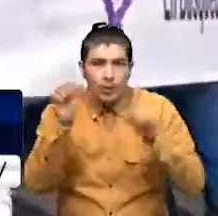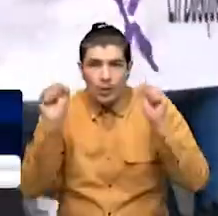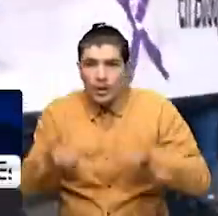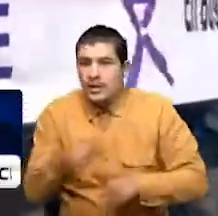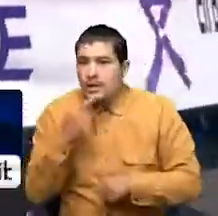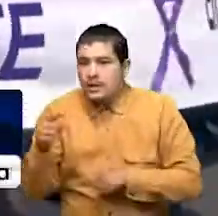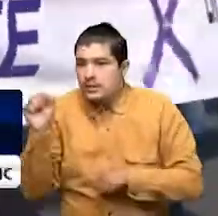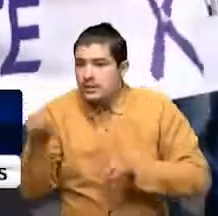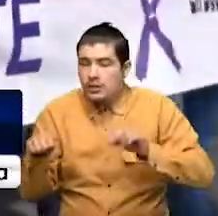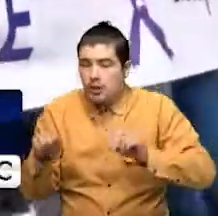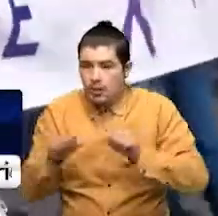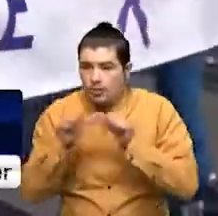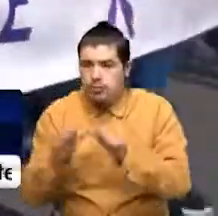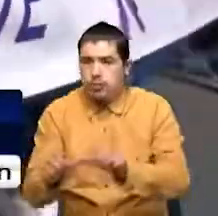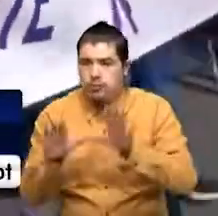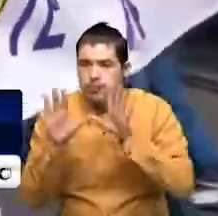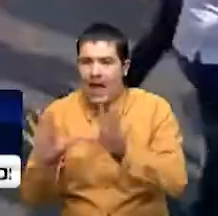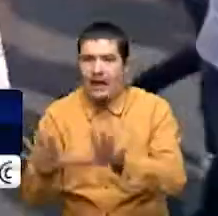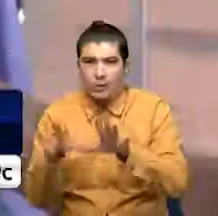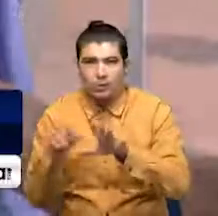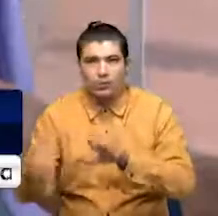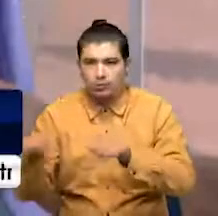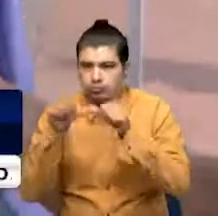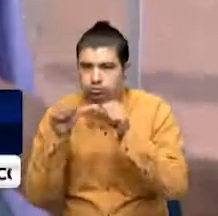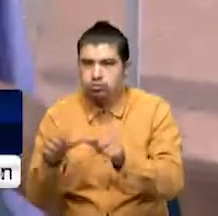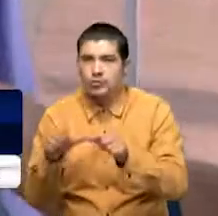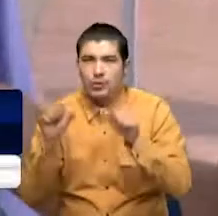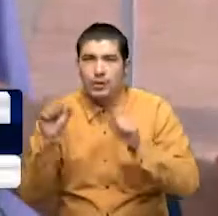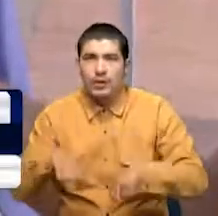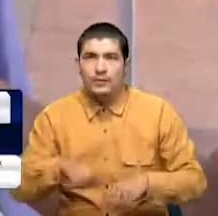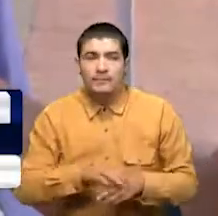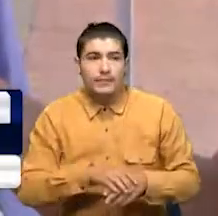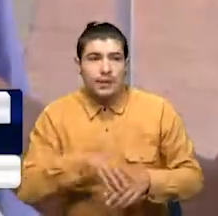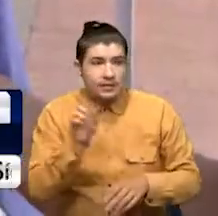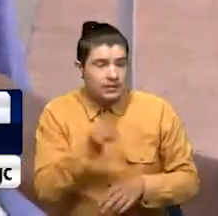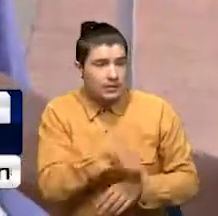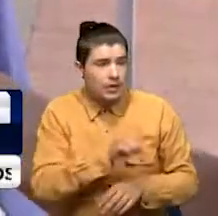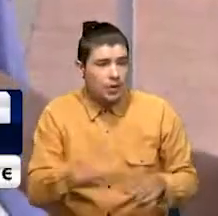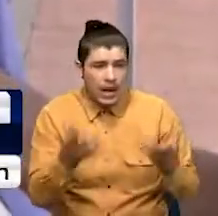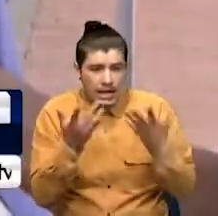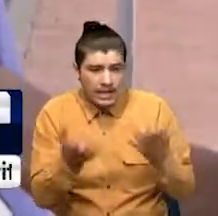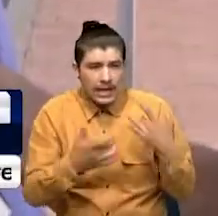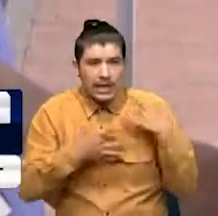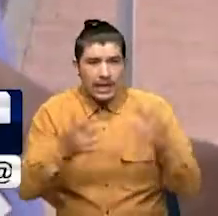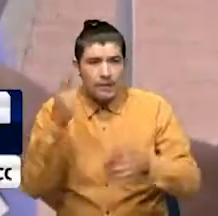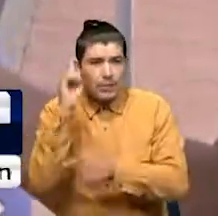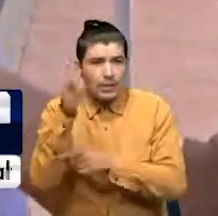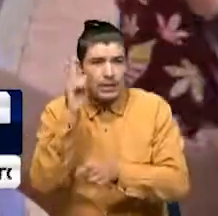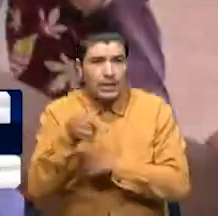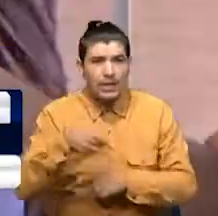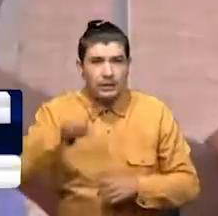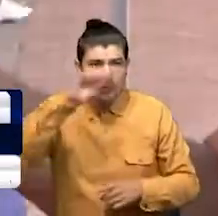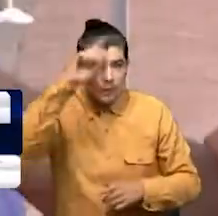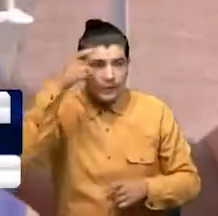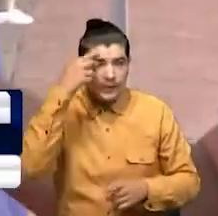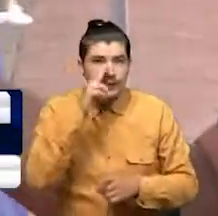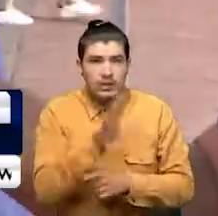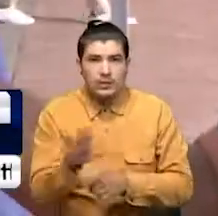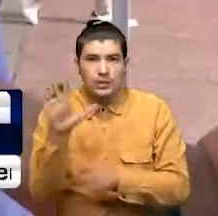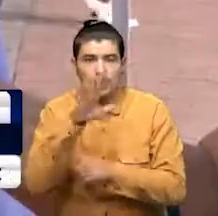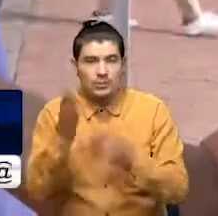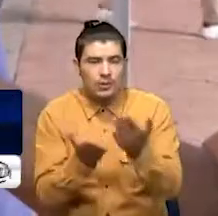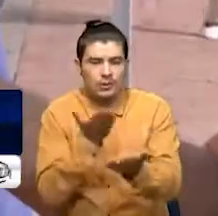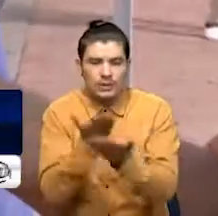cese de actividades indefinido. Si no hay la voluntad política del gobierno de presentar la reforma